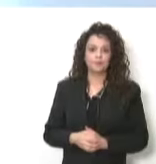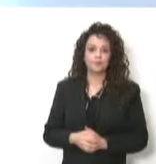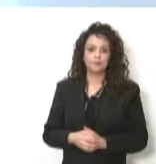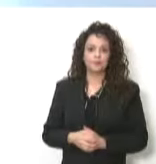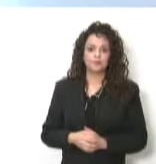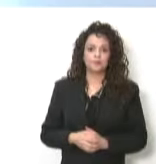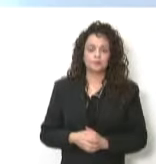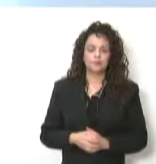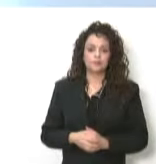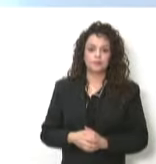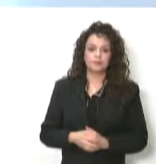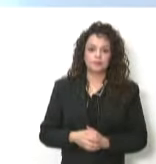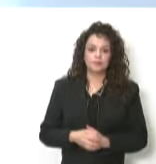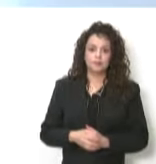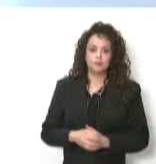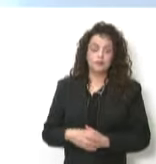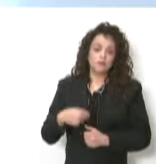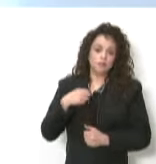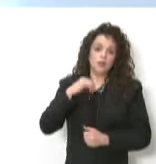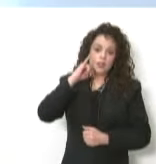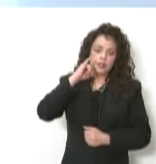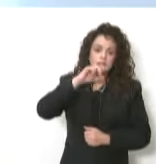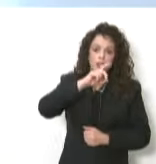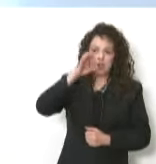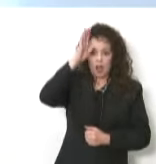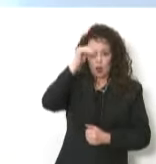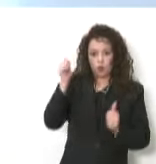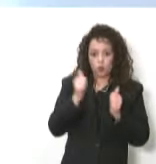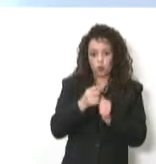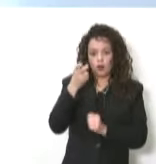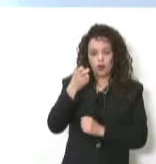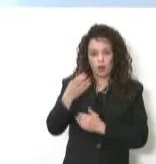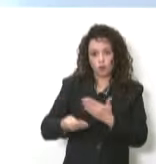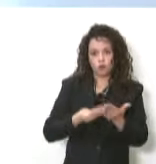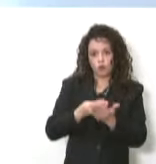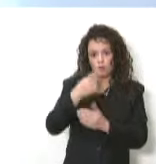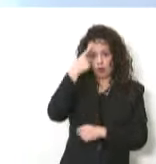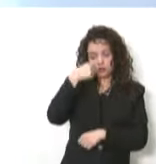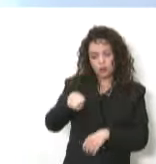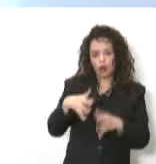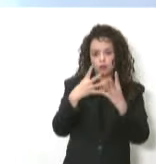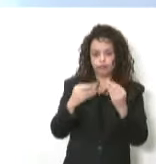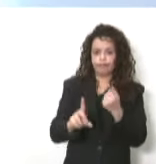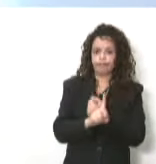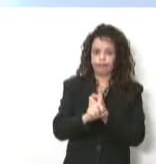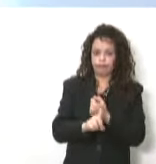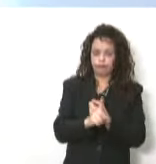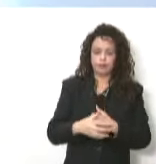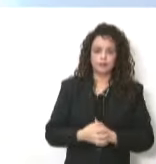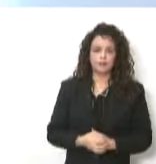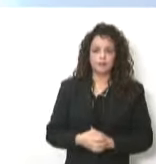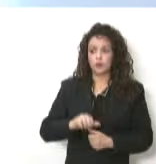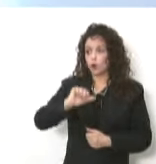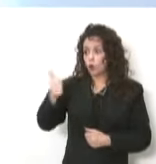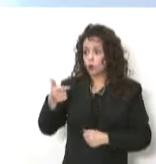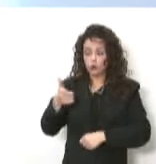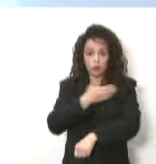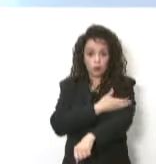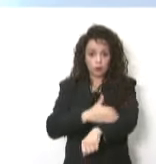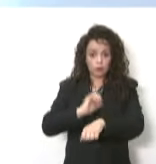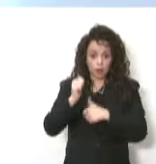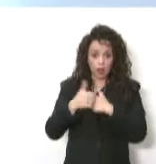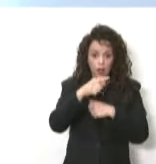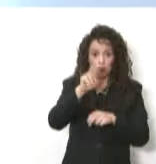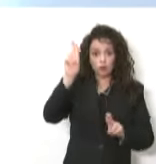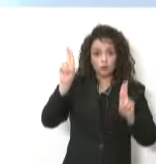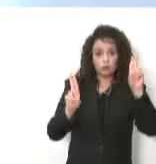acompañamiento pleno del recurso, de la propuesta de solución. ¿Algún otro compañero o compañera desea hacer uso de la